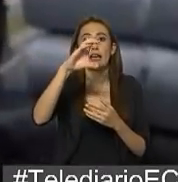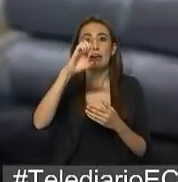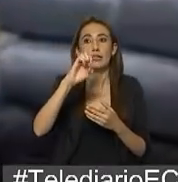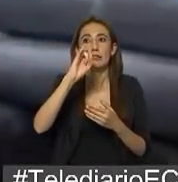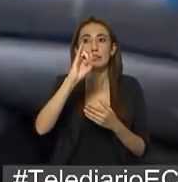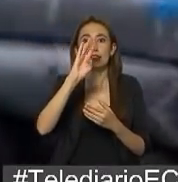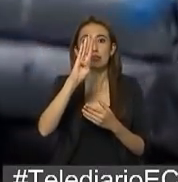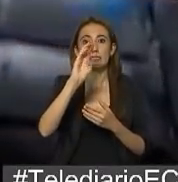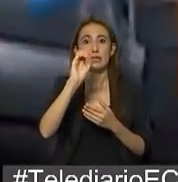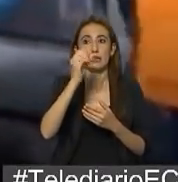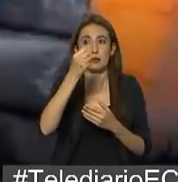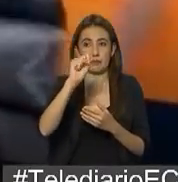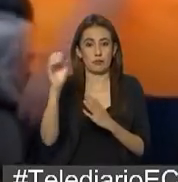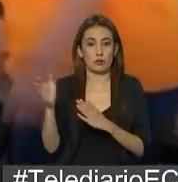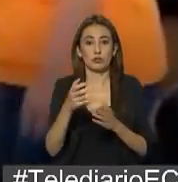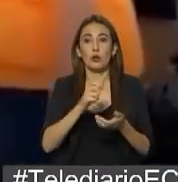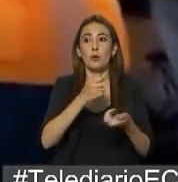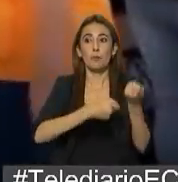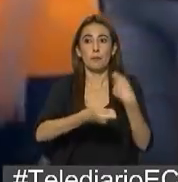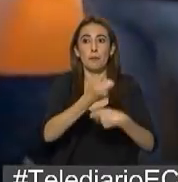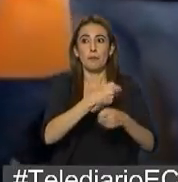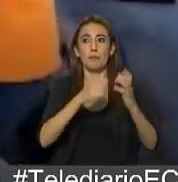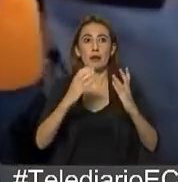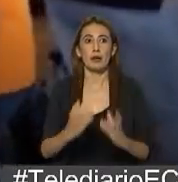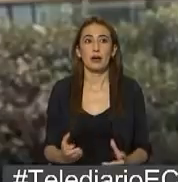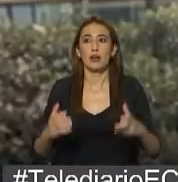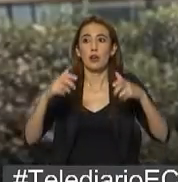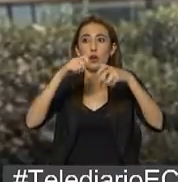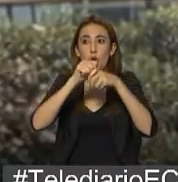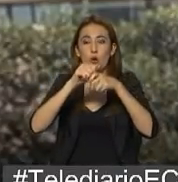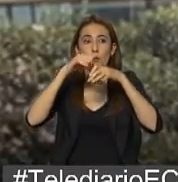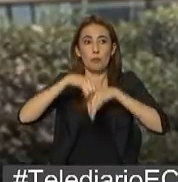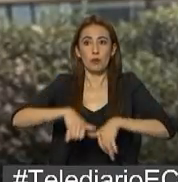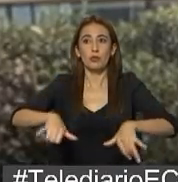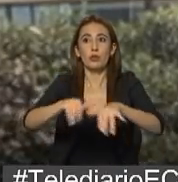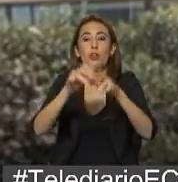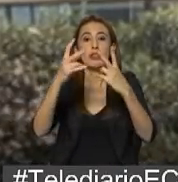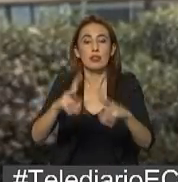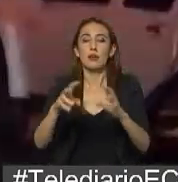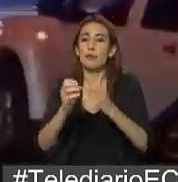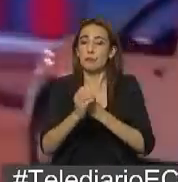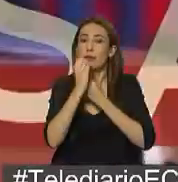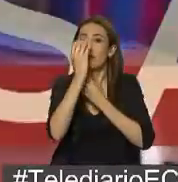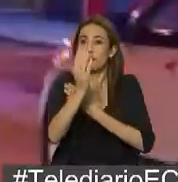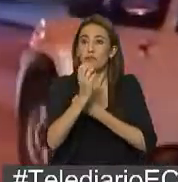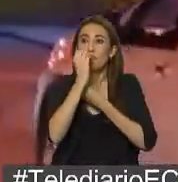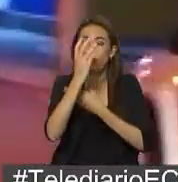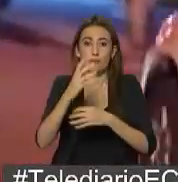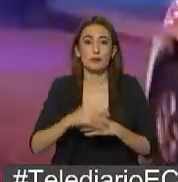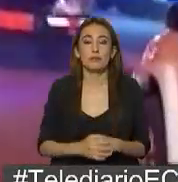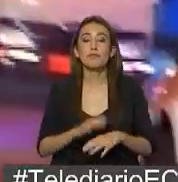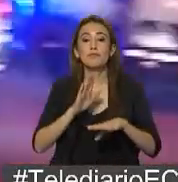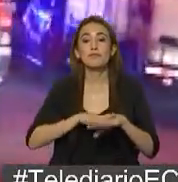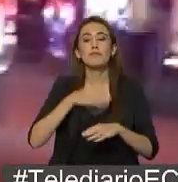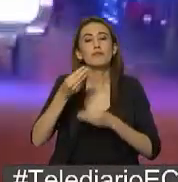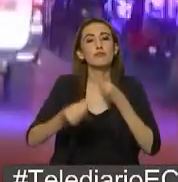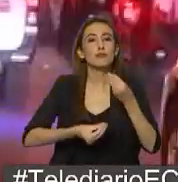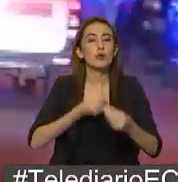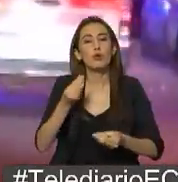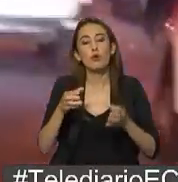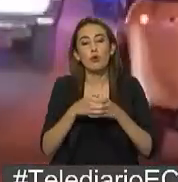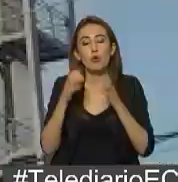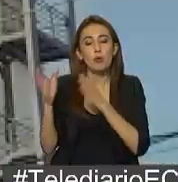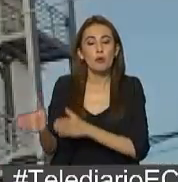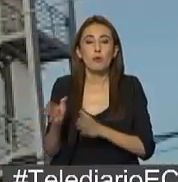las bolsas para cadáveres con sobreprecio del más del 1.300%. Así lo determinó un informe de Contraloría. El implicado permanece aislado y bajo